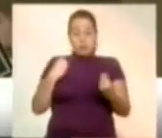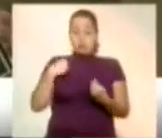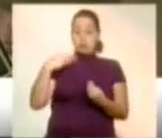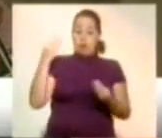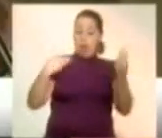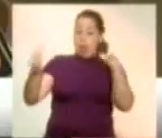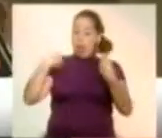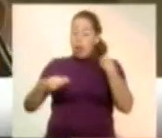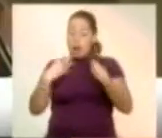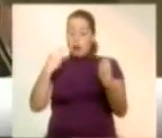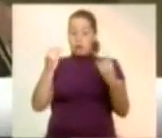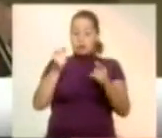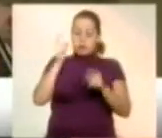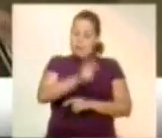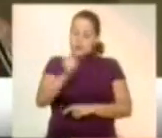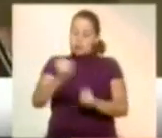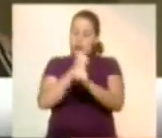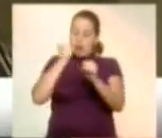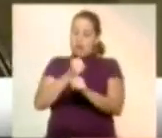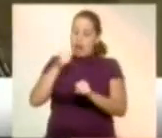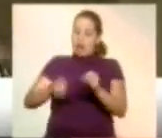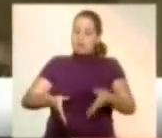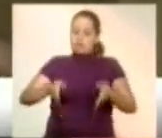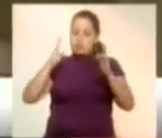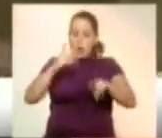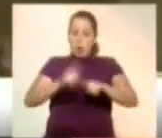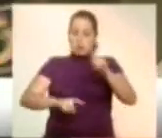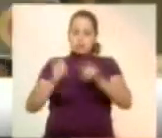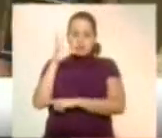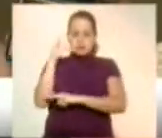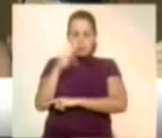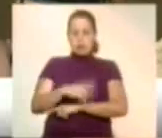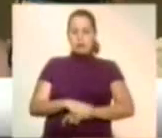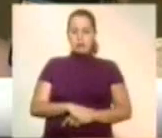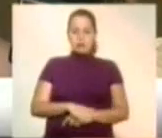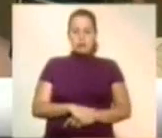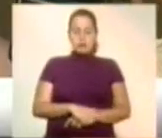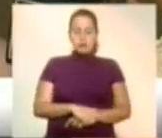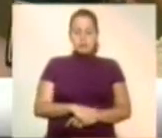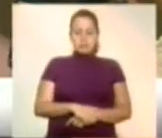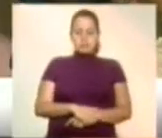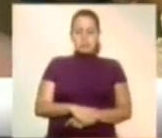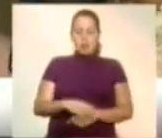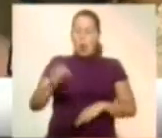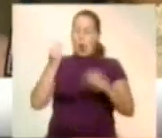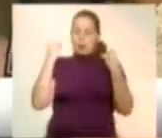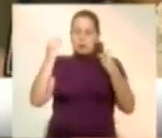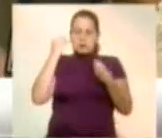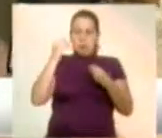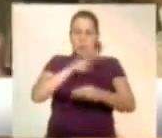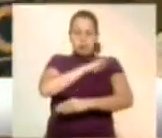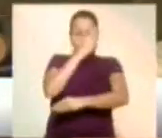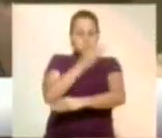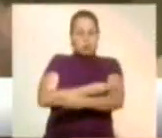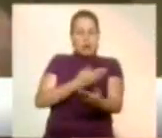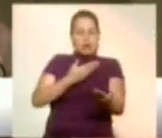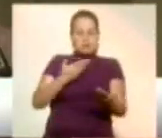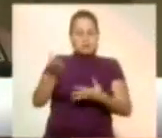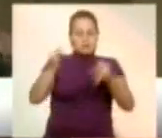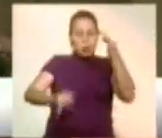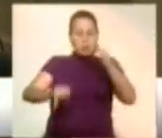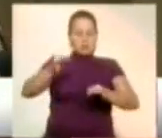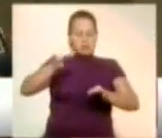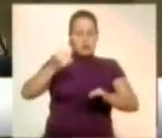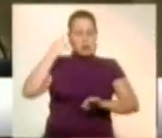llamar con un poco de gente del circuito, llama para que le atendiera. ¿Qué piensa usted de cómo se está manejando el Poder Judicial, usted que tiene tanto tiempo allí? Yo considero